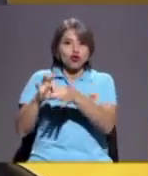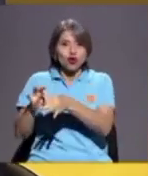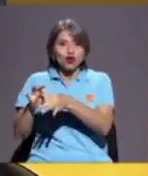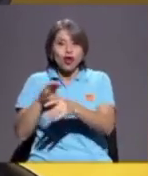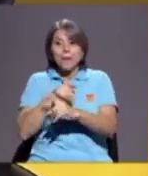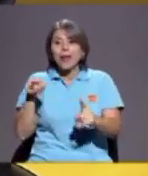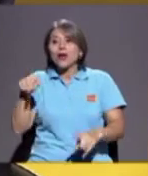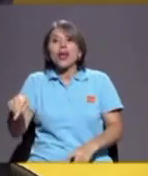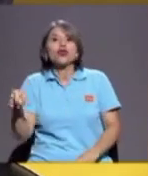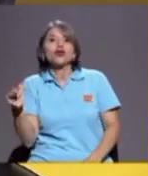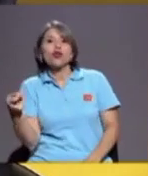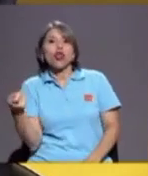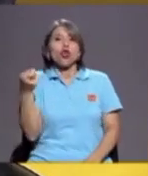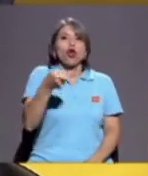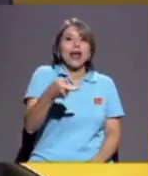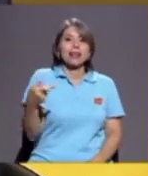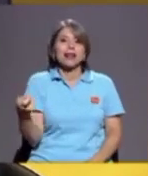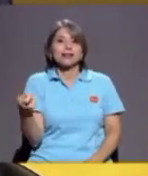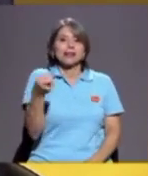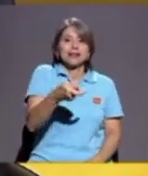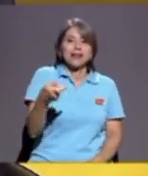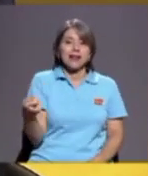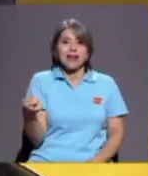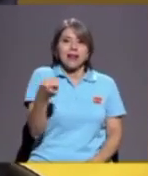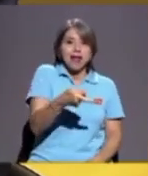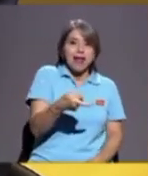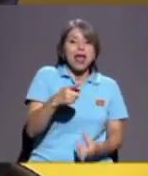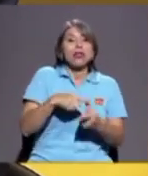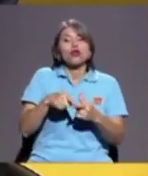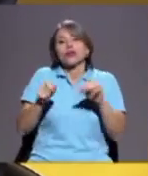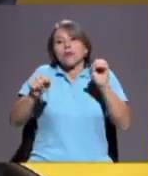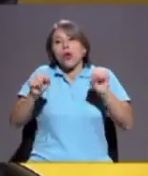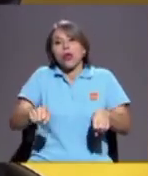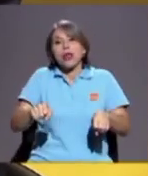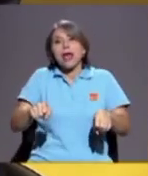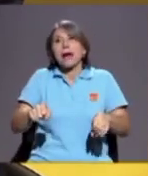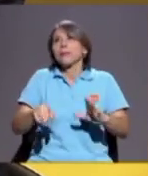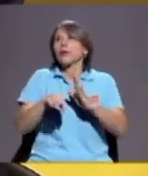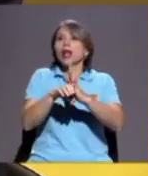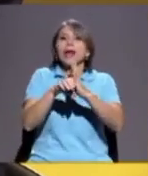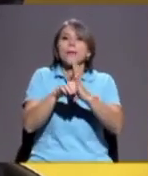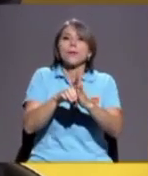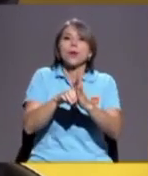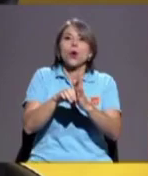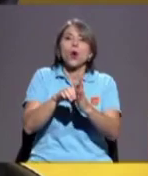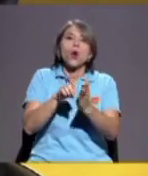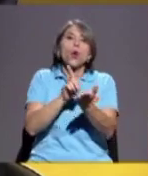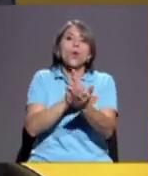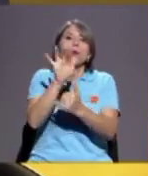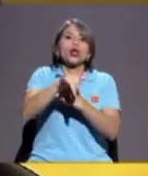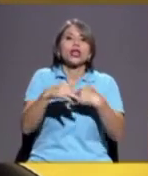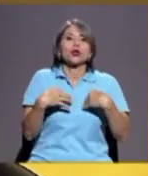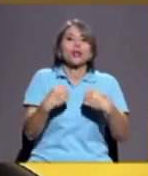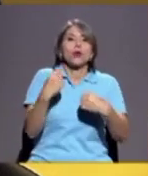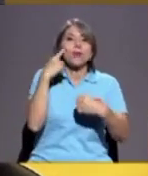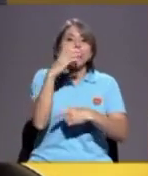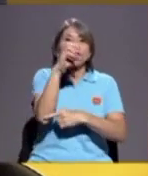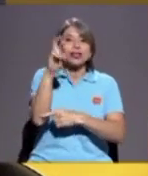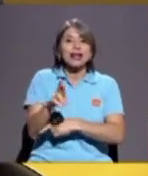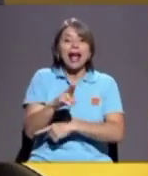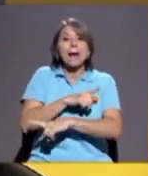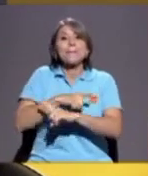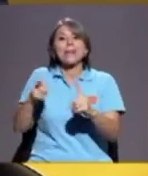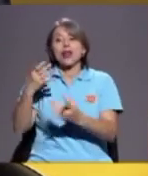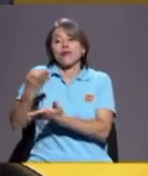de los organismos, ¿verdad? Entonces se podía conseguir un proyecto, digamos, que fuera para Costa Rica en salud, pero financiado con el aporte